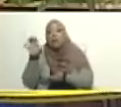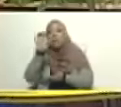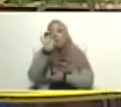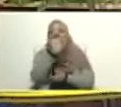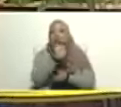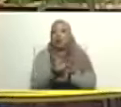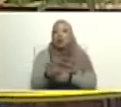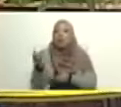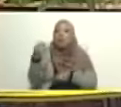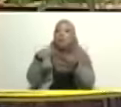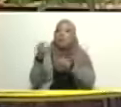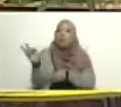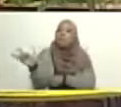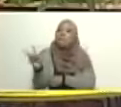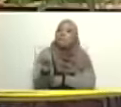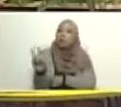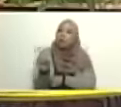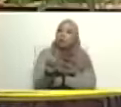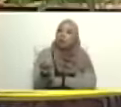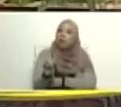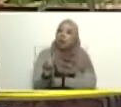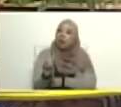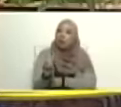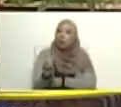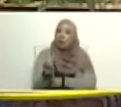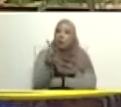son venezolanos y venezolanas